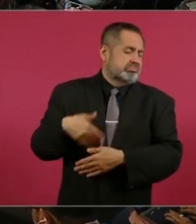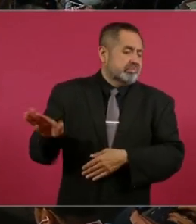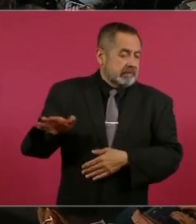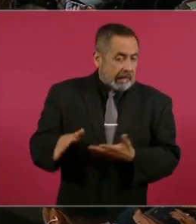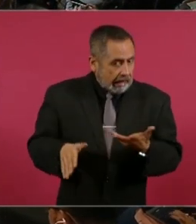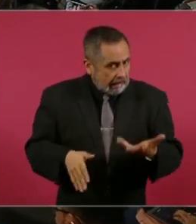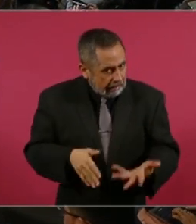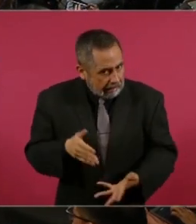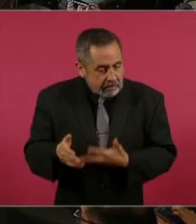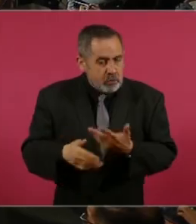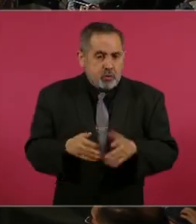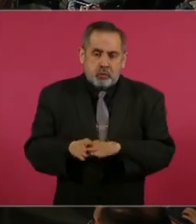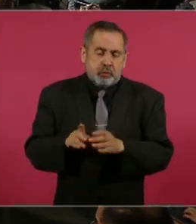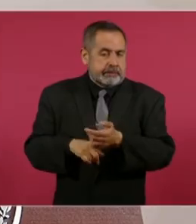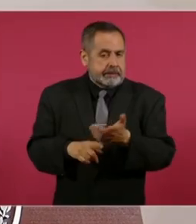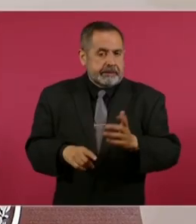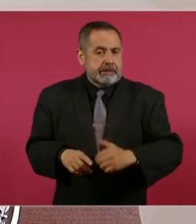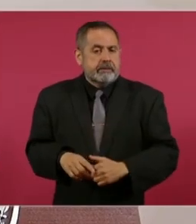y